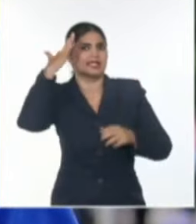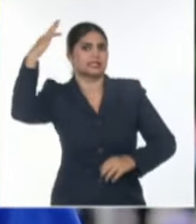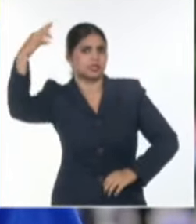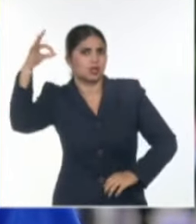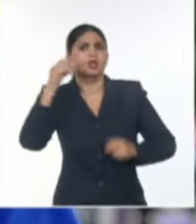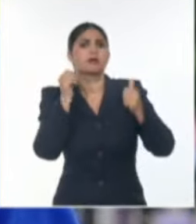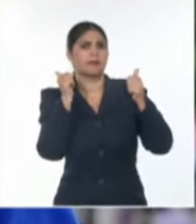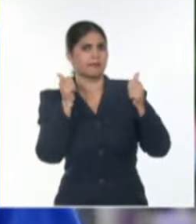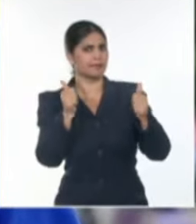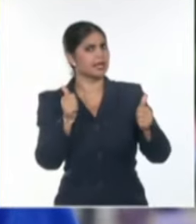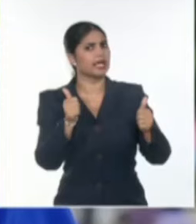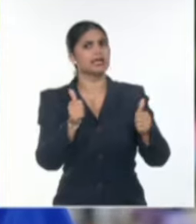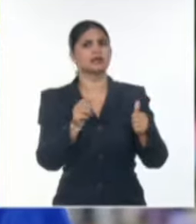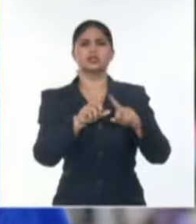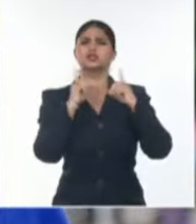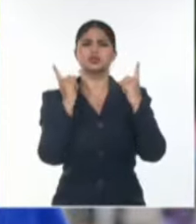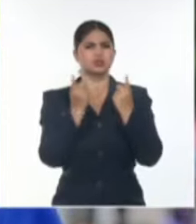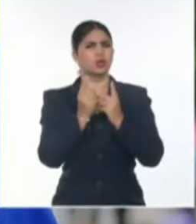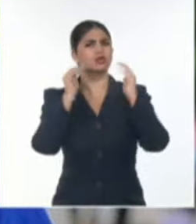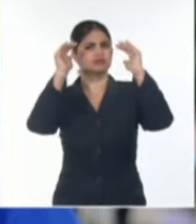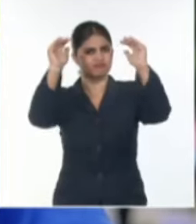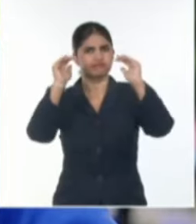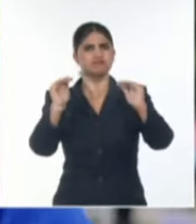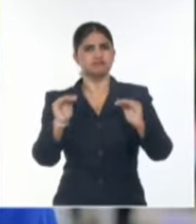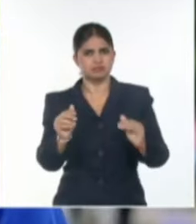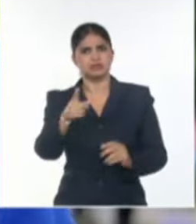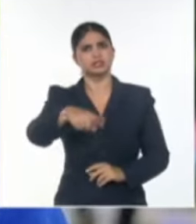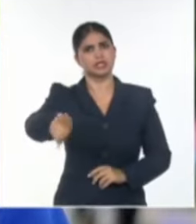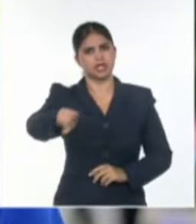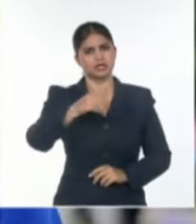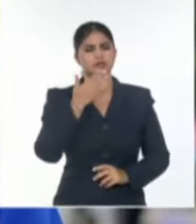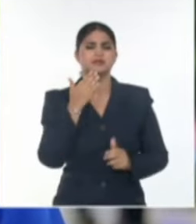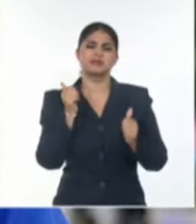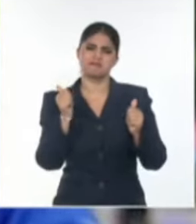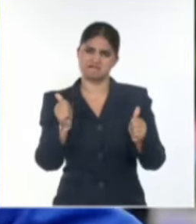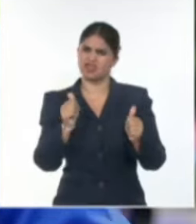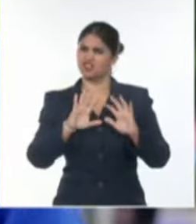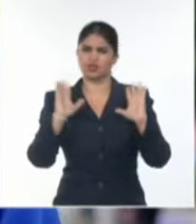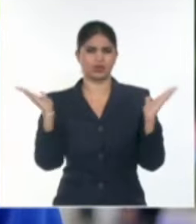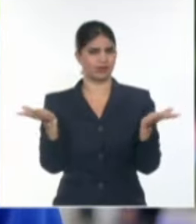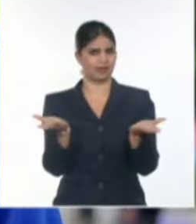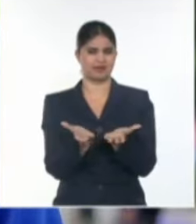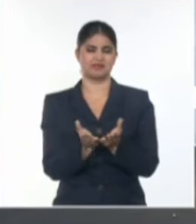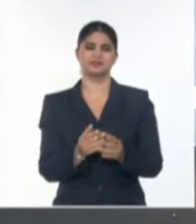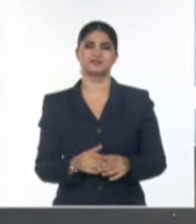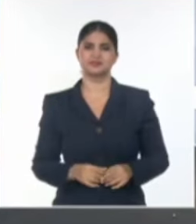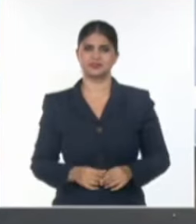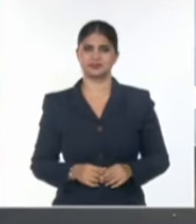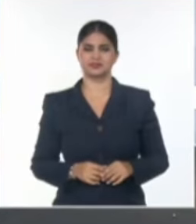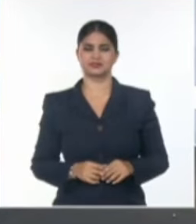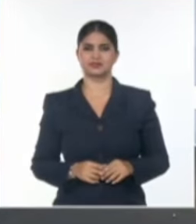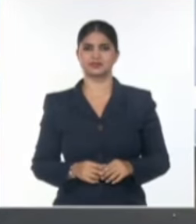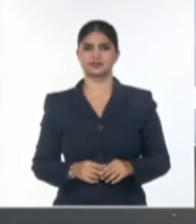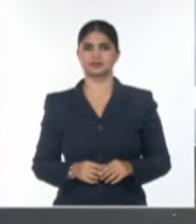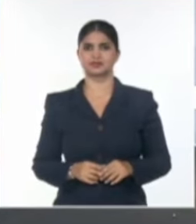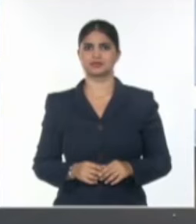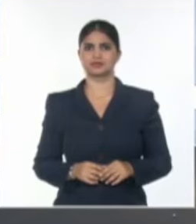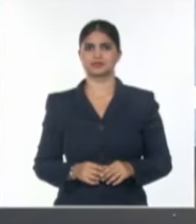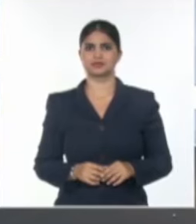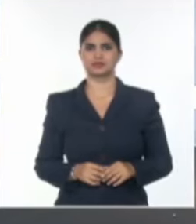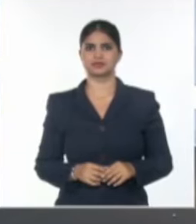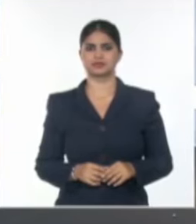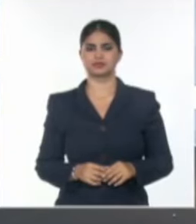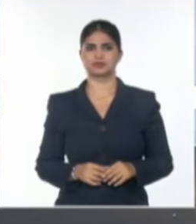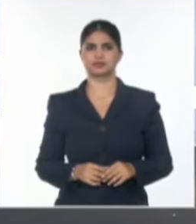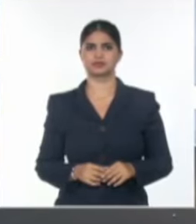que ahí están. Hay una buena predisposición psicológica para afrontar los eventos que se avecinan. Por otra parte, el